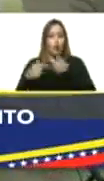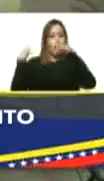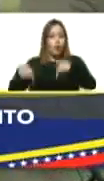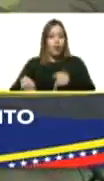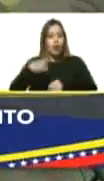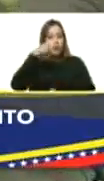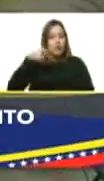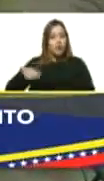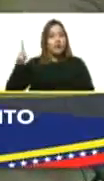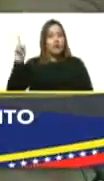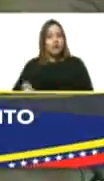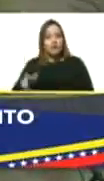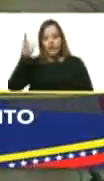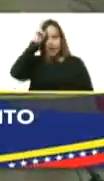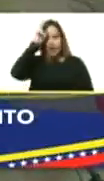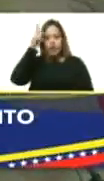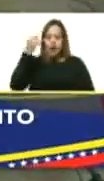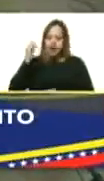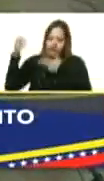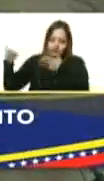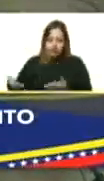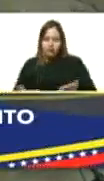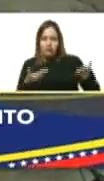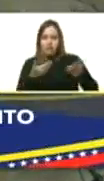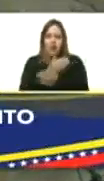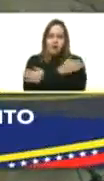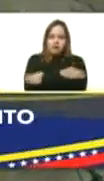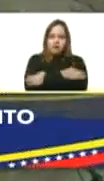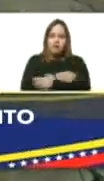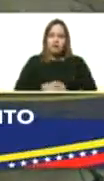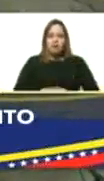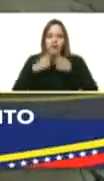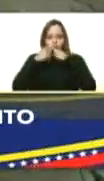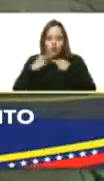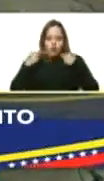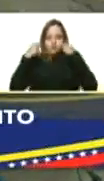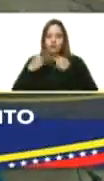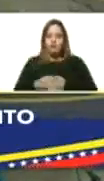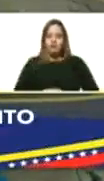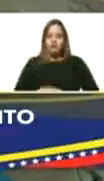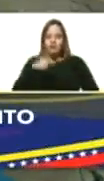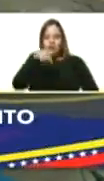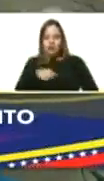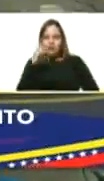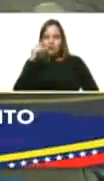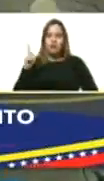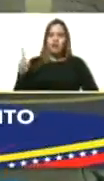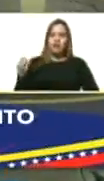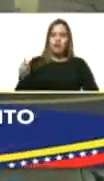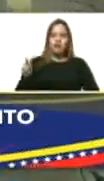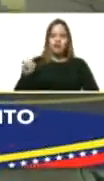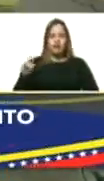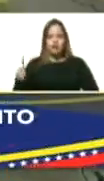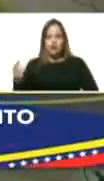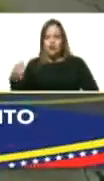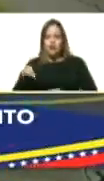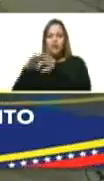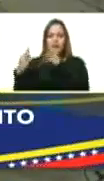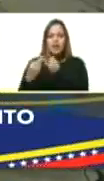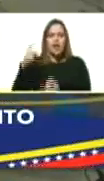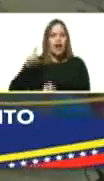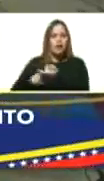el pueblo también falconiano lo recibe con el abrazo, con la sonrisa. Aquí está David y su familia, su esposa,